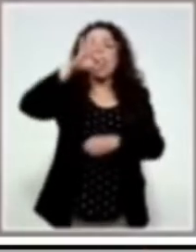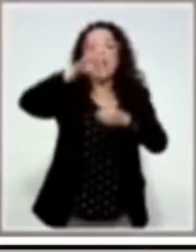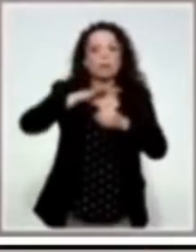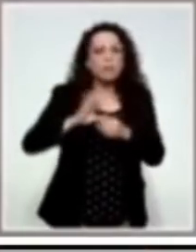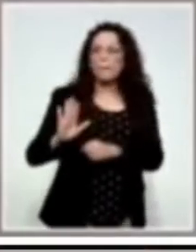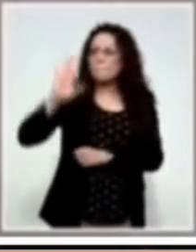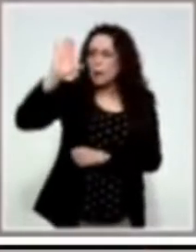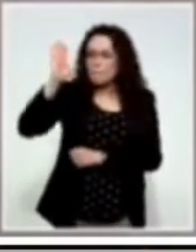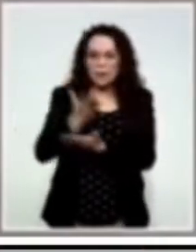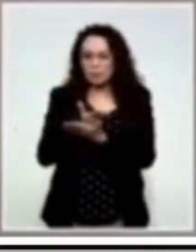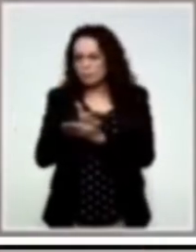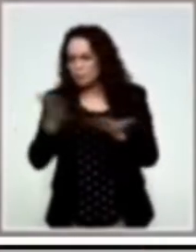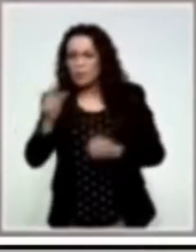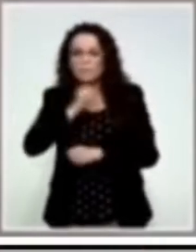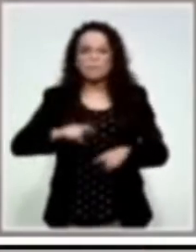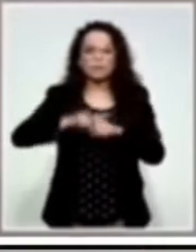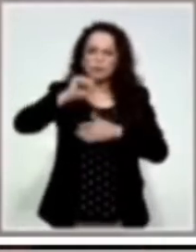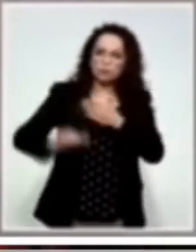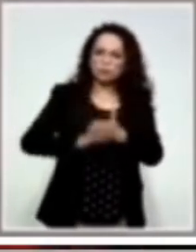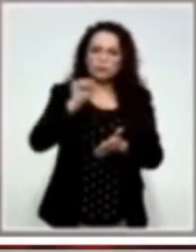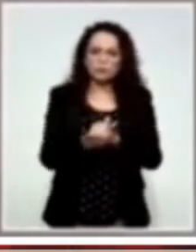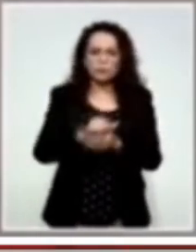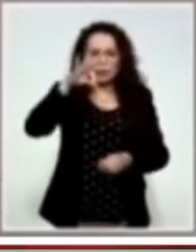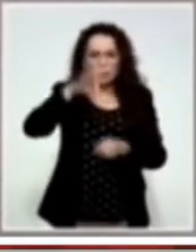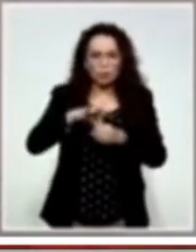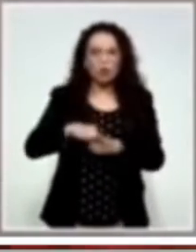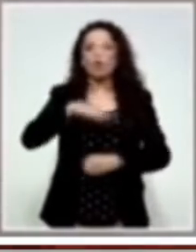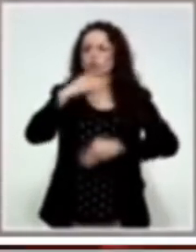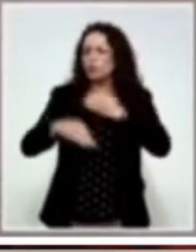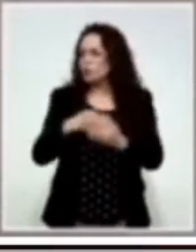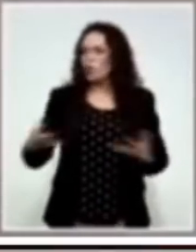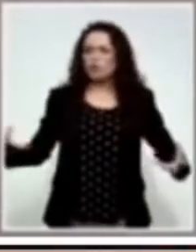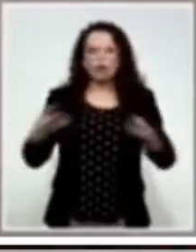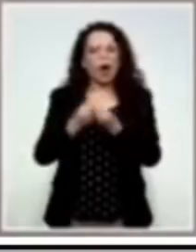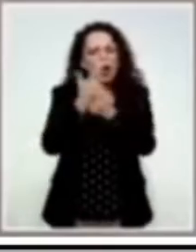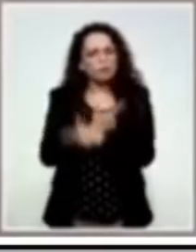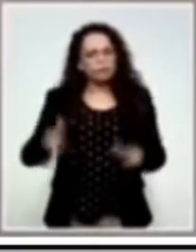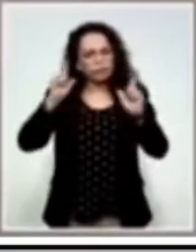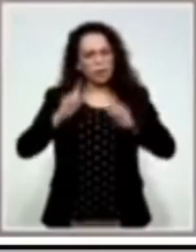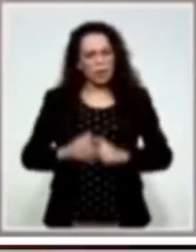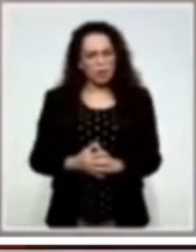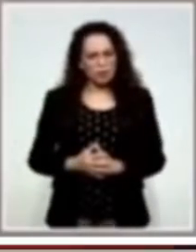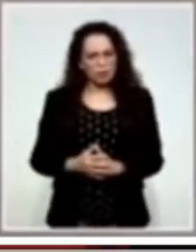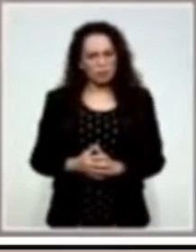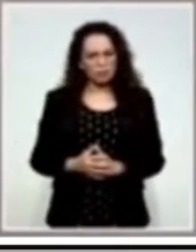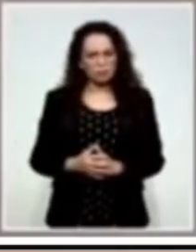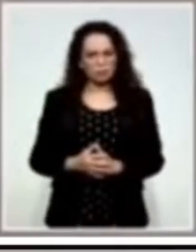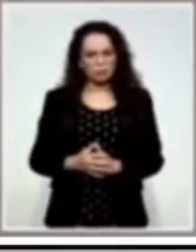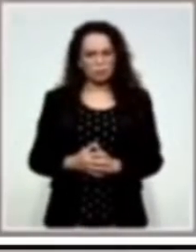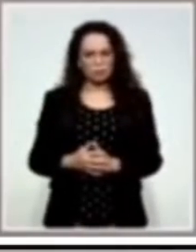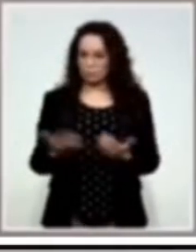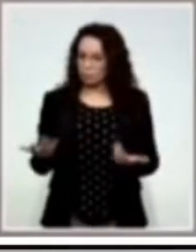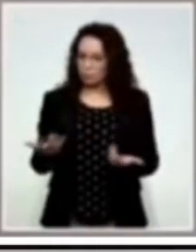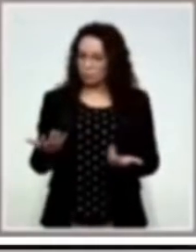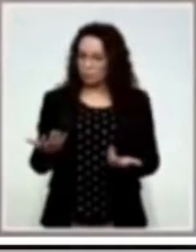vota de manera económica y unánime, y los resolutivos de desestimar la acción se votan de